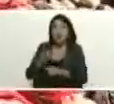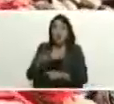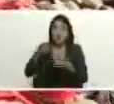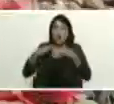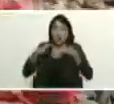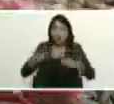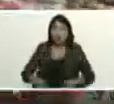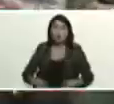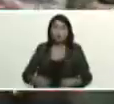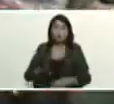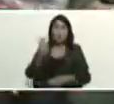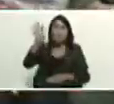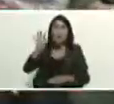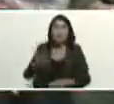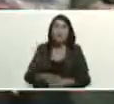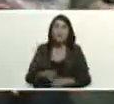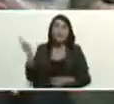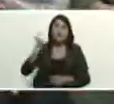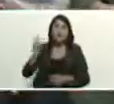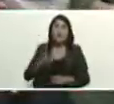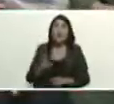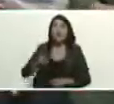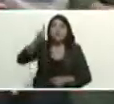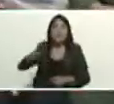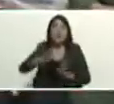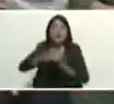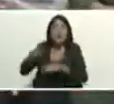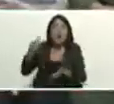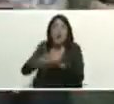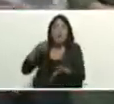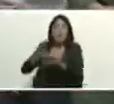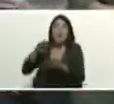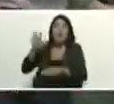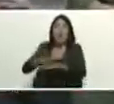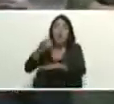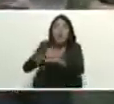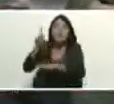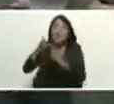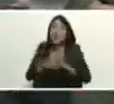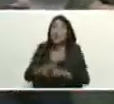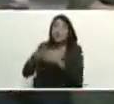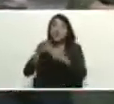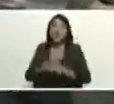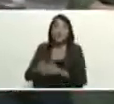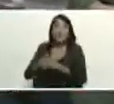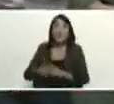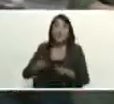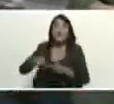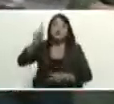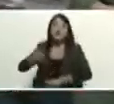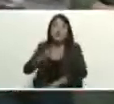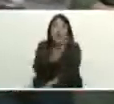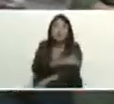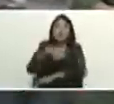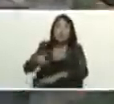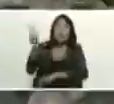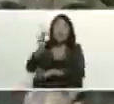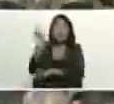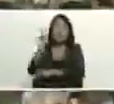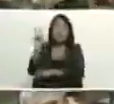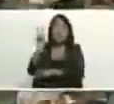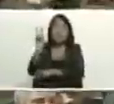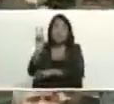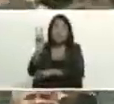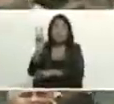a su patria y se sumaron al golpe de Estado del imperialismo norteamericano y de la oligarquía interna.